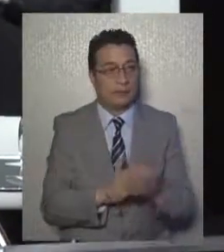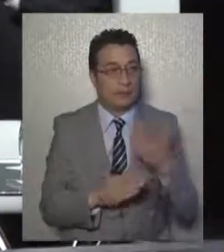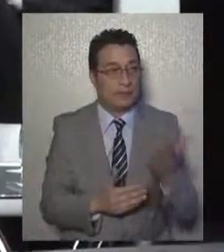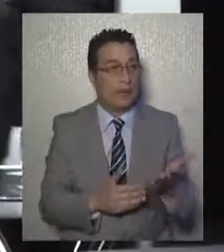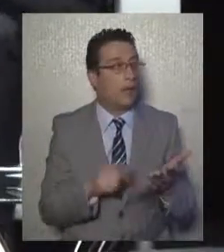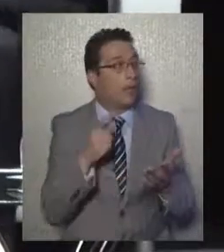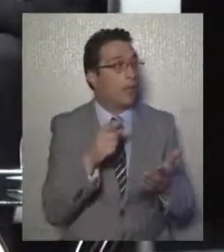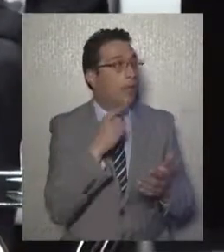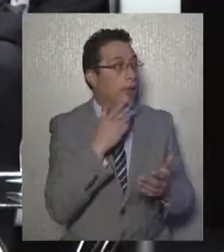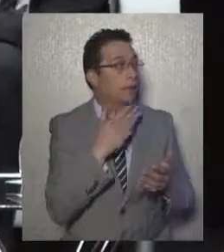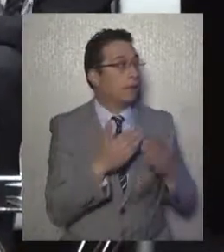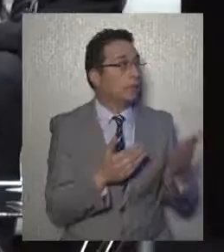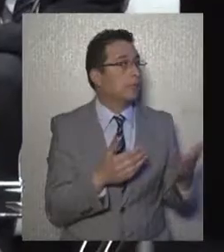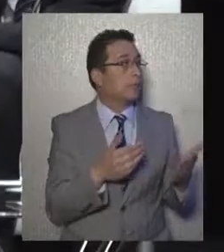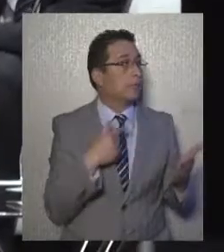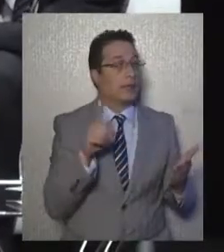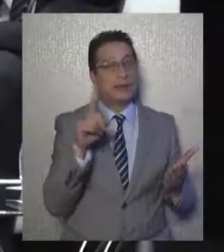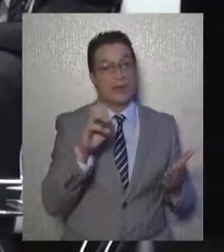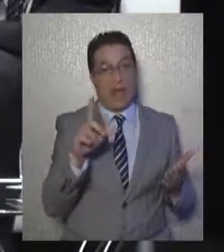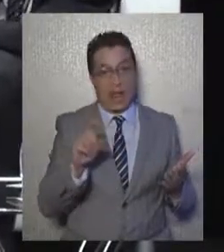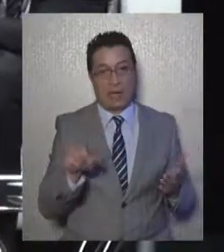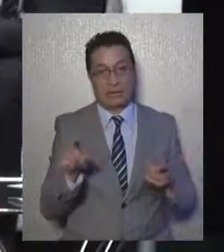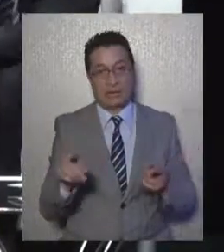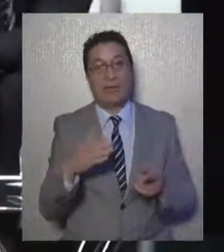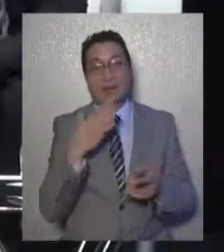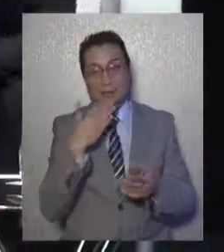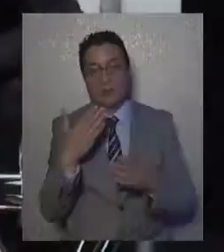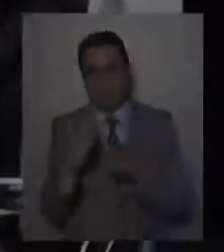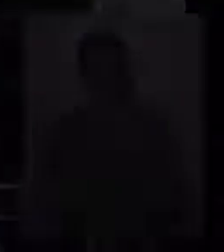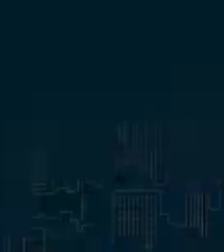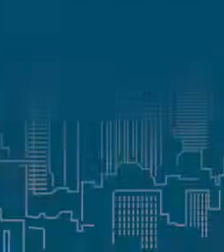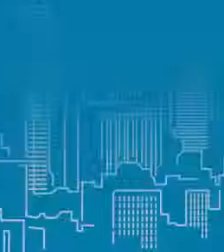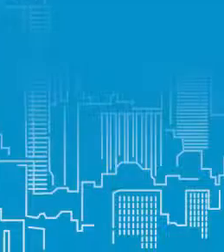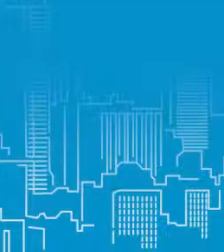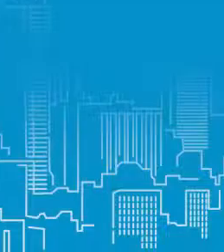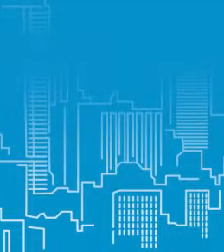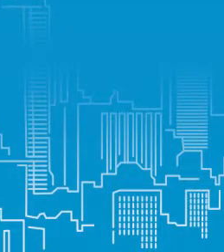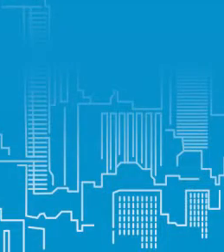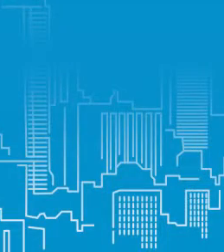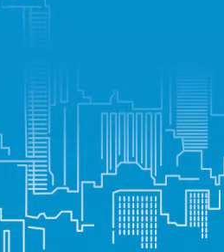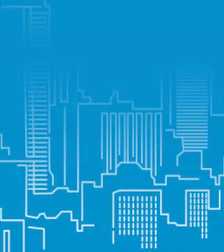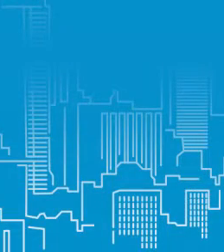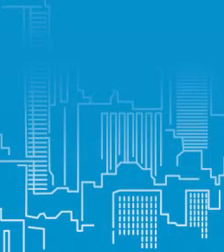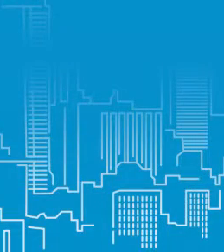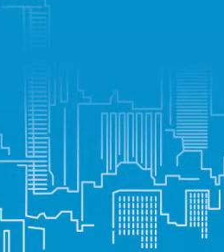Extendamos el aplauso a Alberto Salas y a Eduardo Vitrán. Muchas gracias. Gracias a ti.